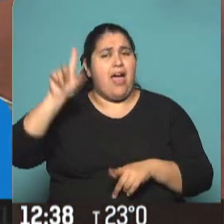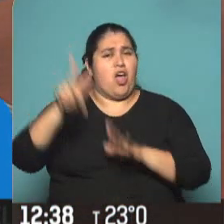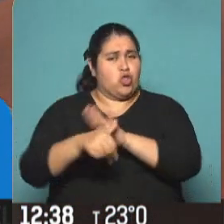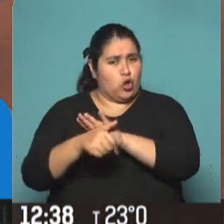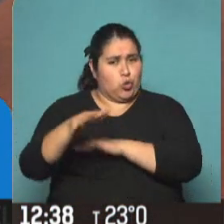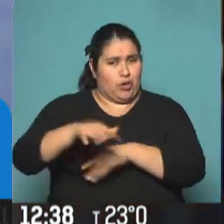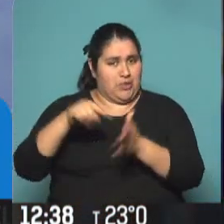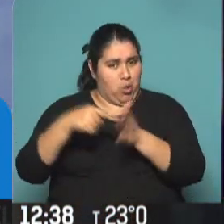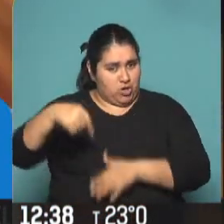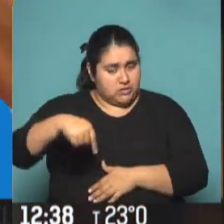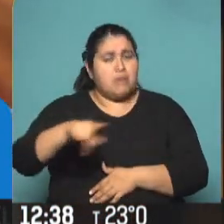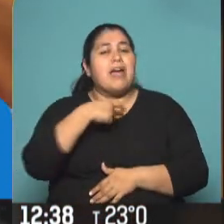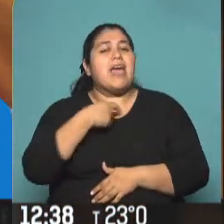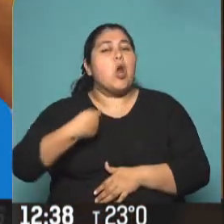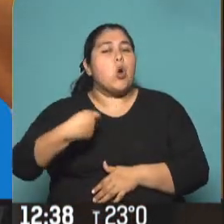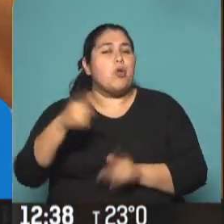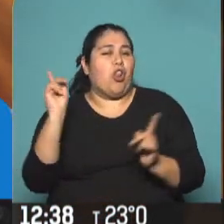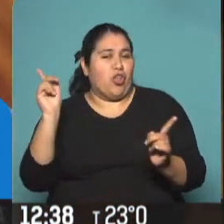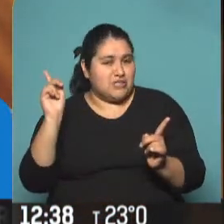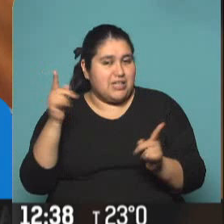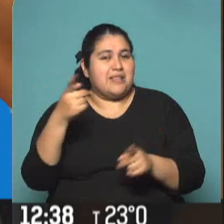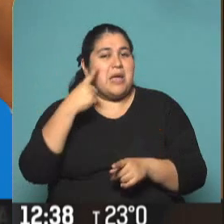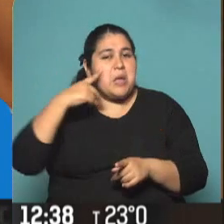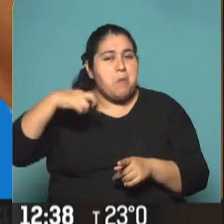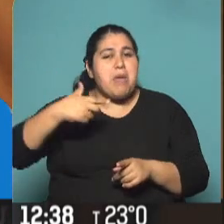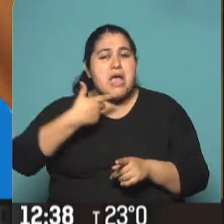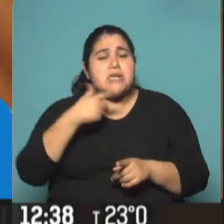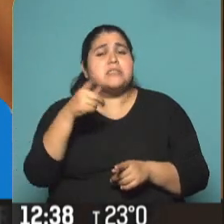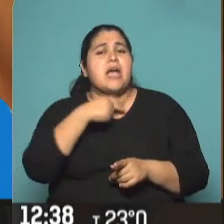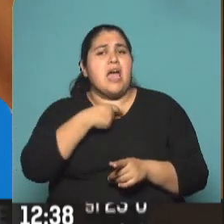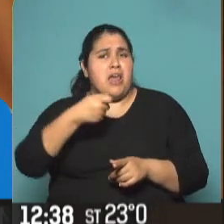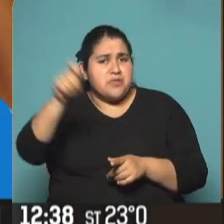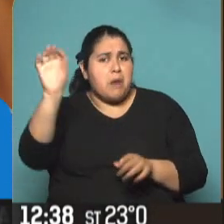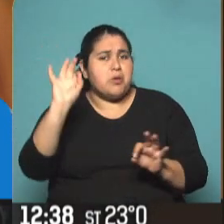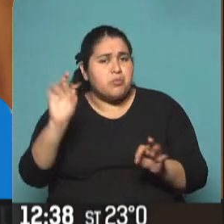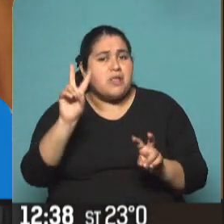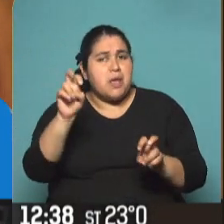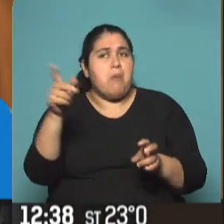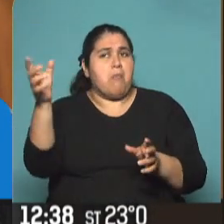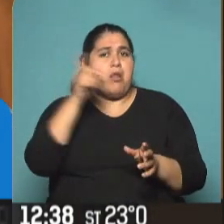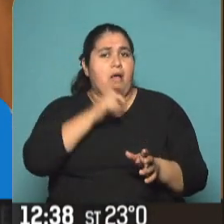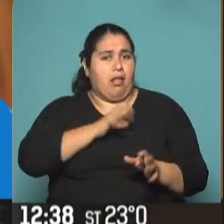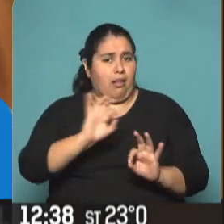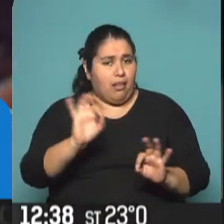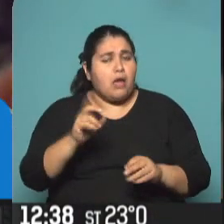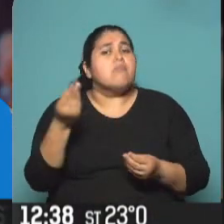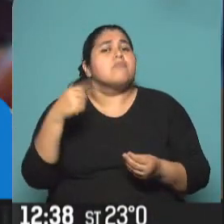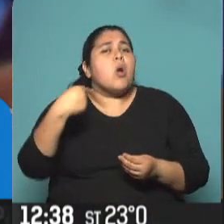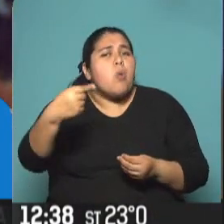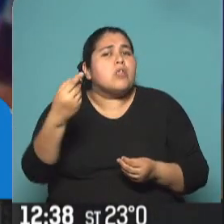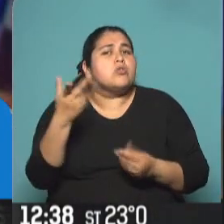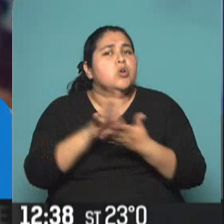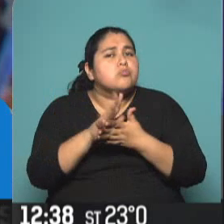provincia de buenos aires quiere jubilarse como docente por el ips hizo el trámite para reconocerlo los años haces pero todavía no tiene resolución quiere saber cuándo estará